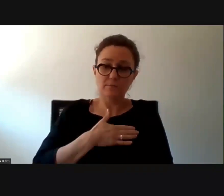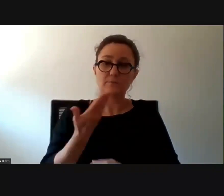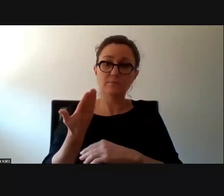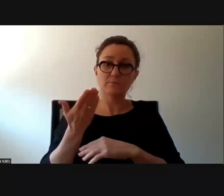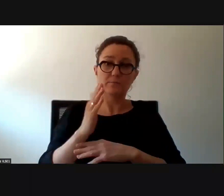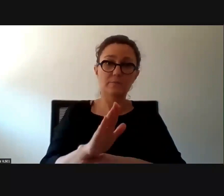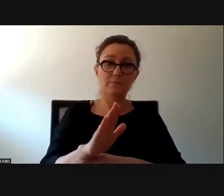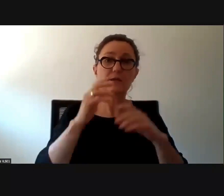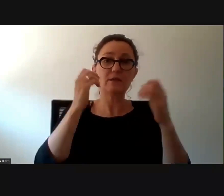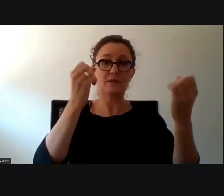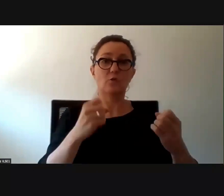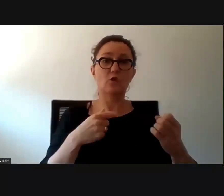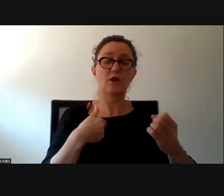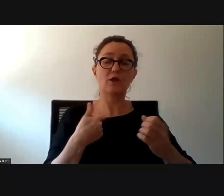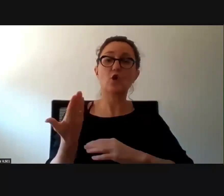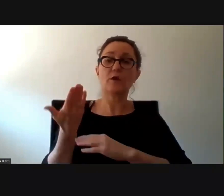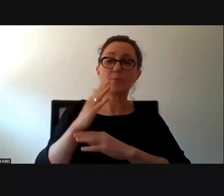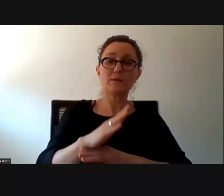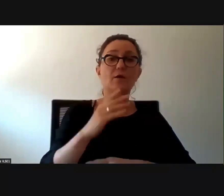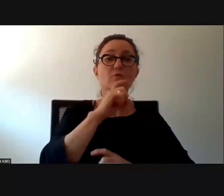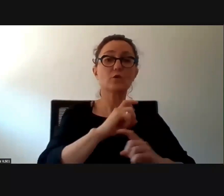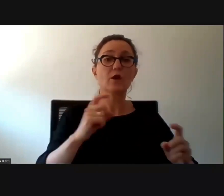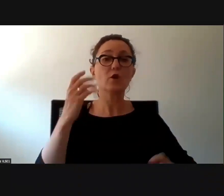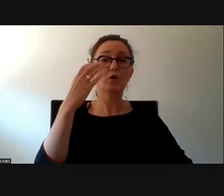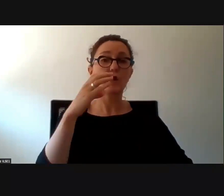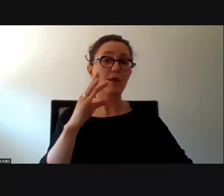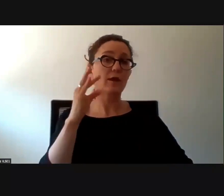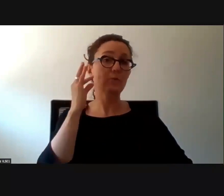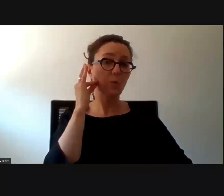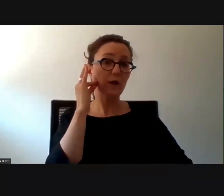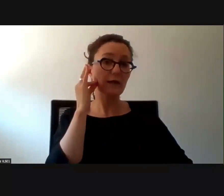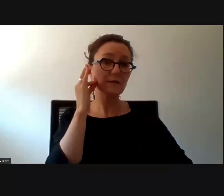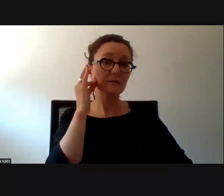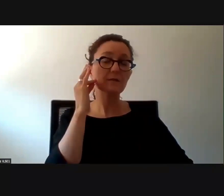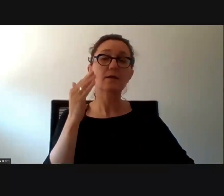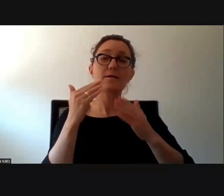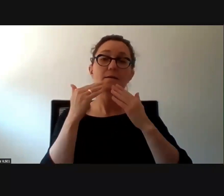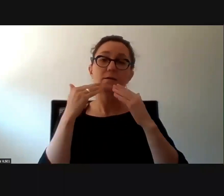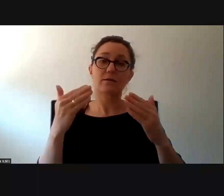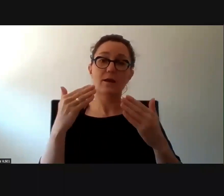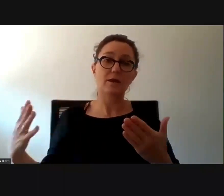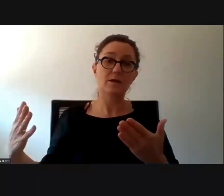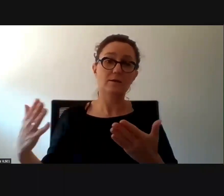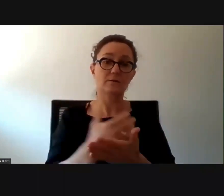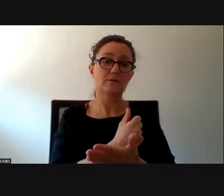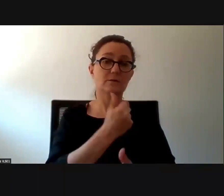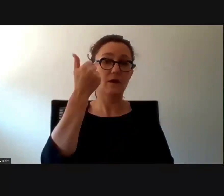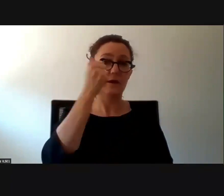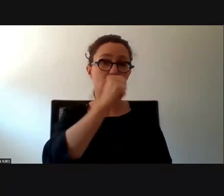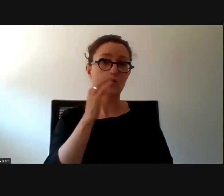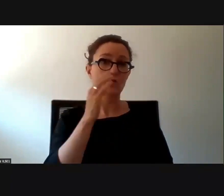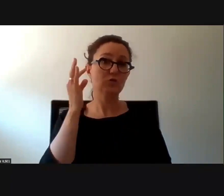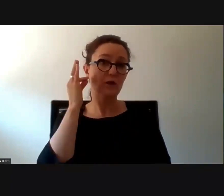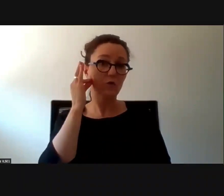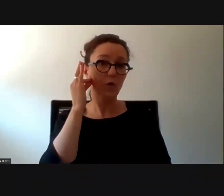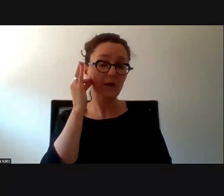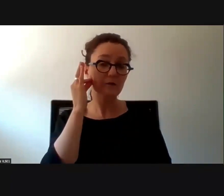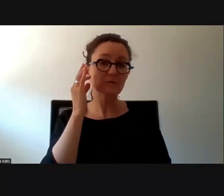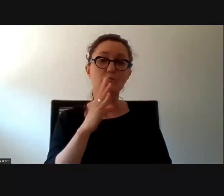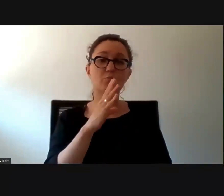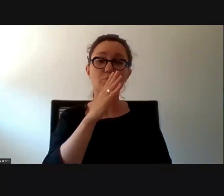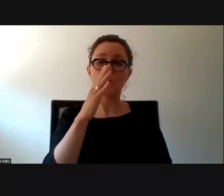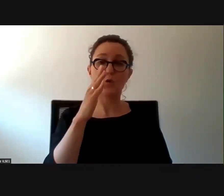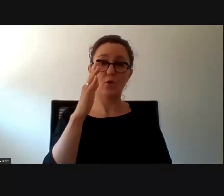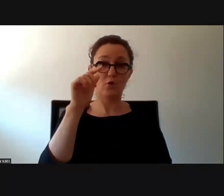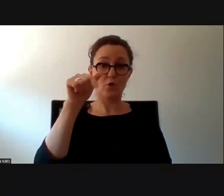represento aquí, la Fundación CERMI Mujeres. Os damos las gracias a todos y a todas por haber acompañado en